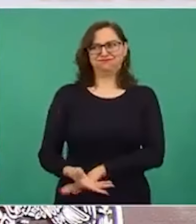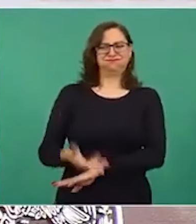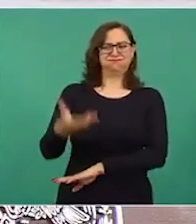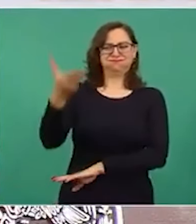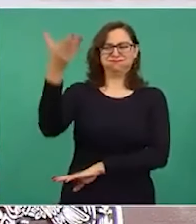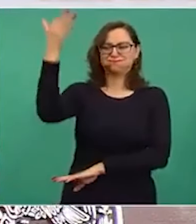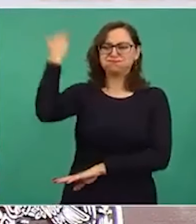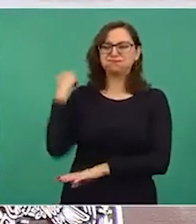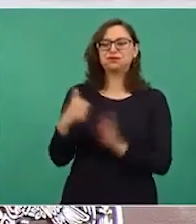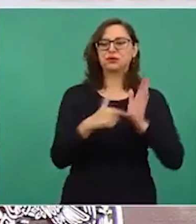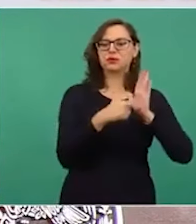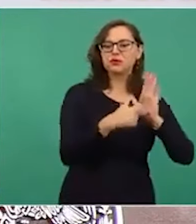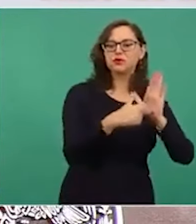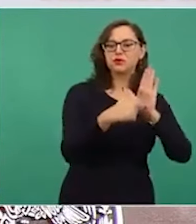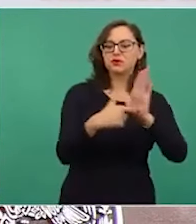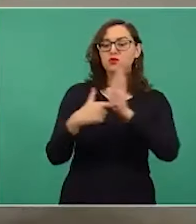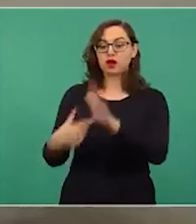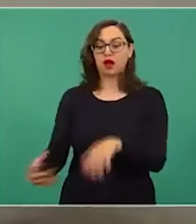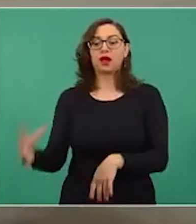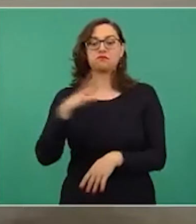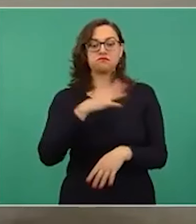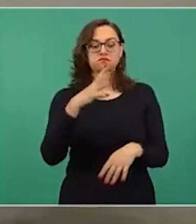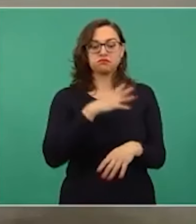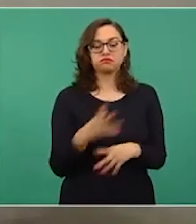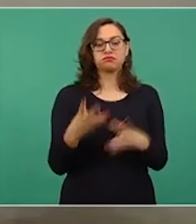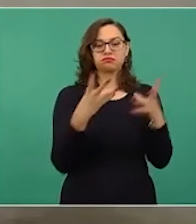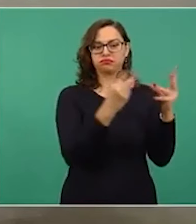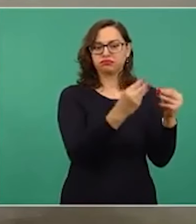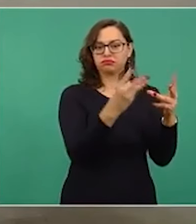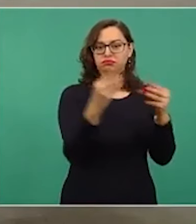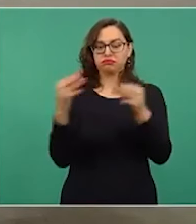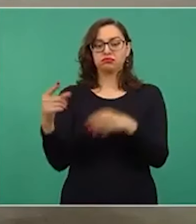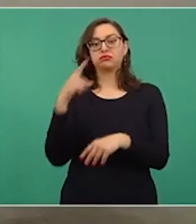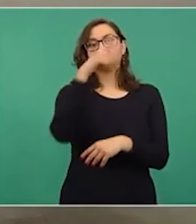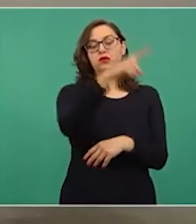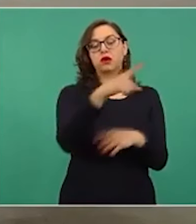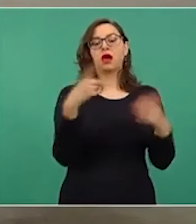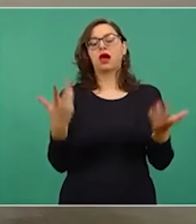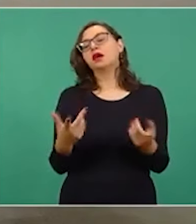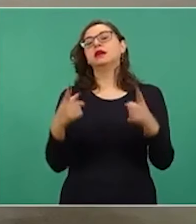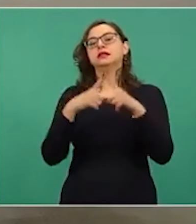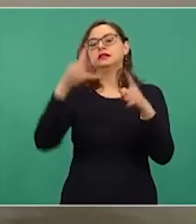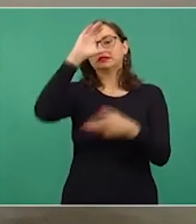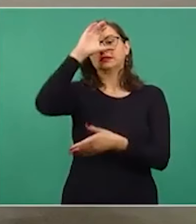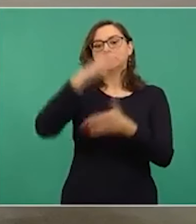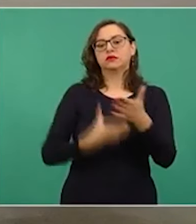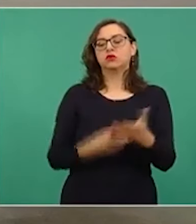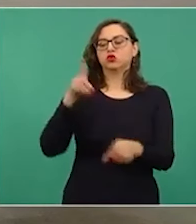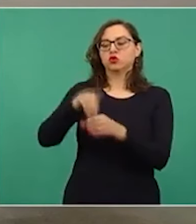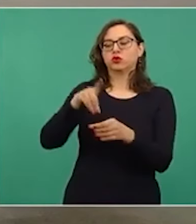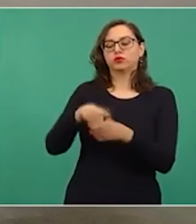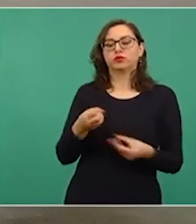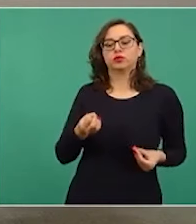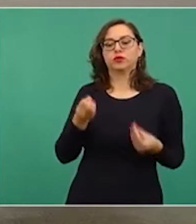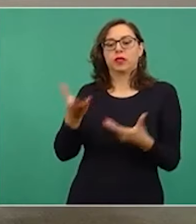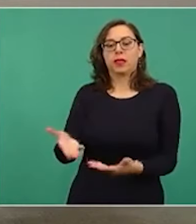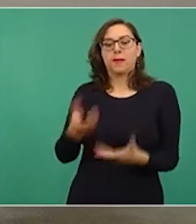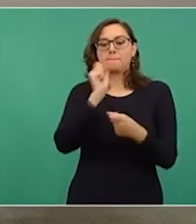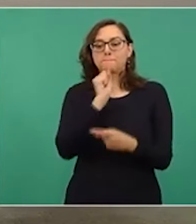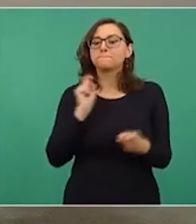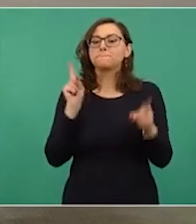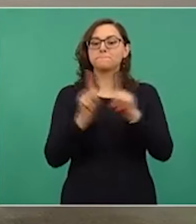podemos observar están las réplicas de códices donadas recientemente por el Vaticano, la gobernanta huasteca, escultura femenina que